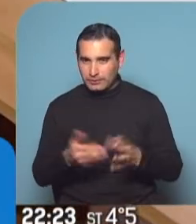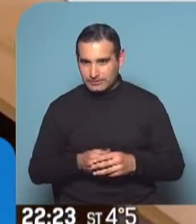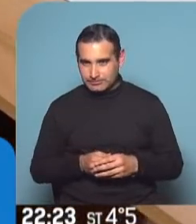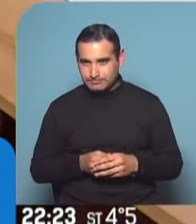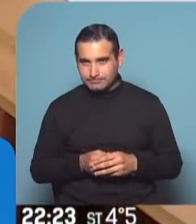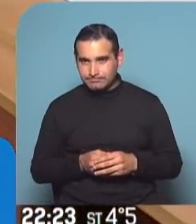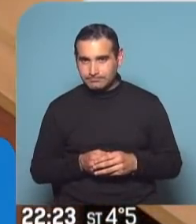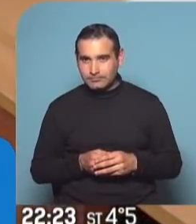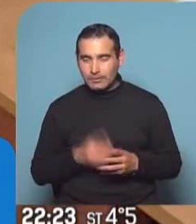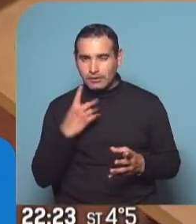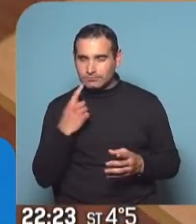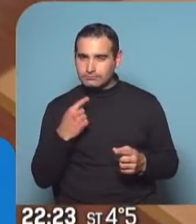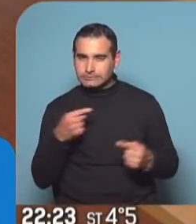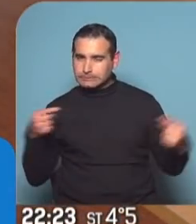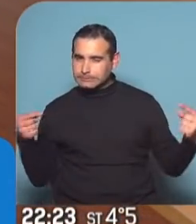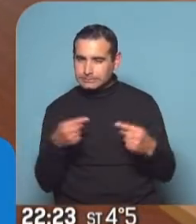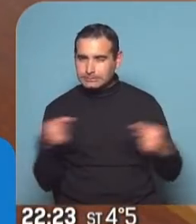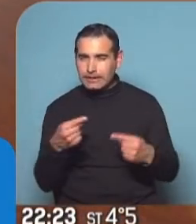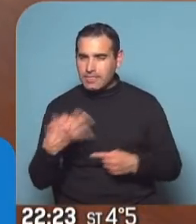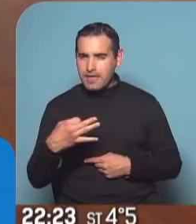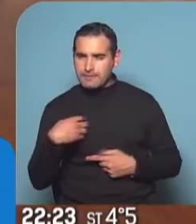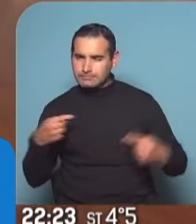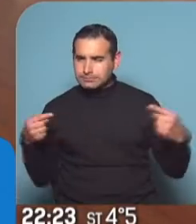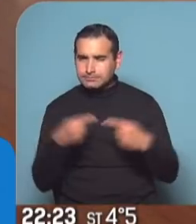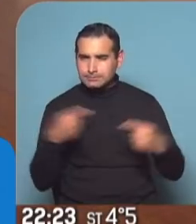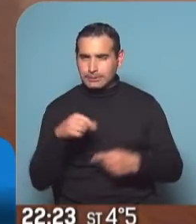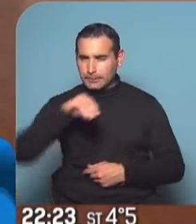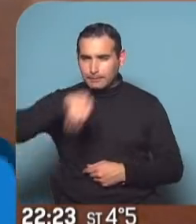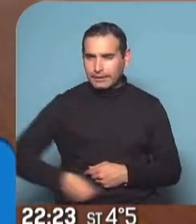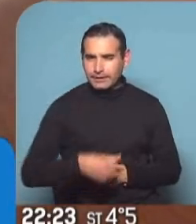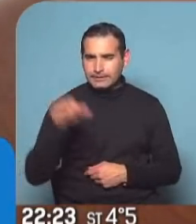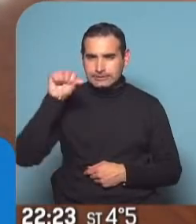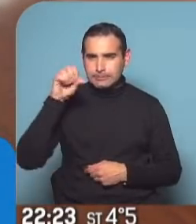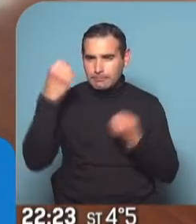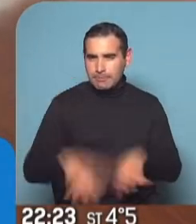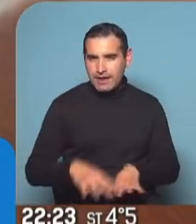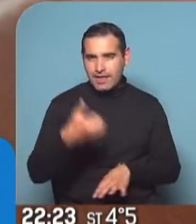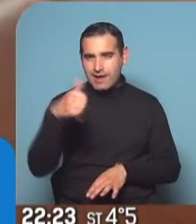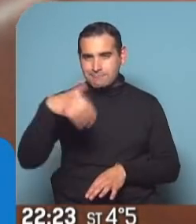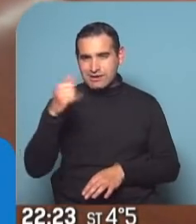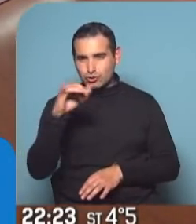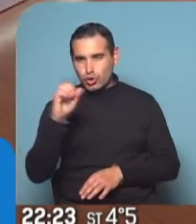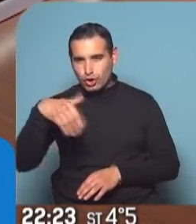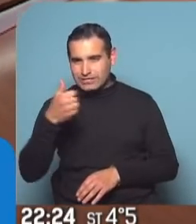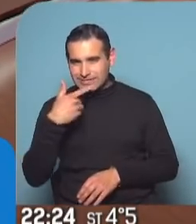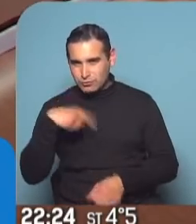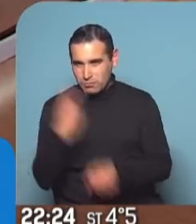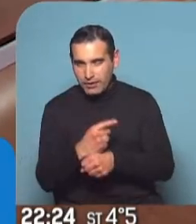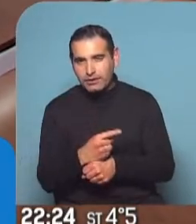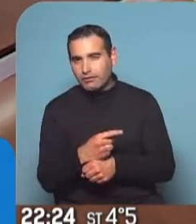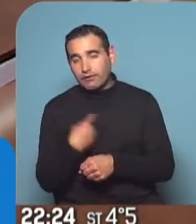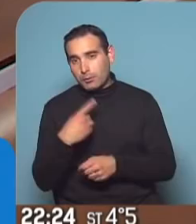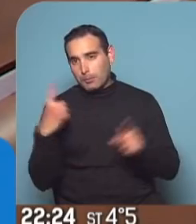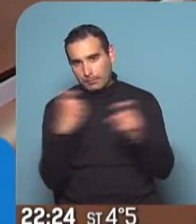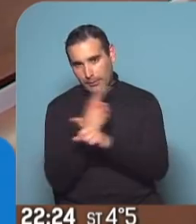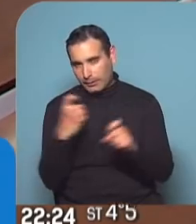es una especie de cruzada, ¿no? De que hay que pelear, no se puede perder el Amazonas. Sería un poco la contraparte del drama